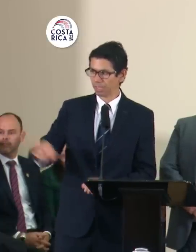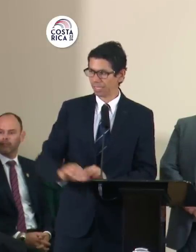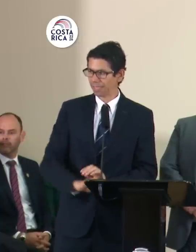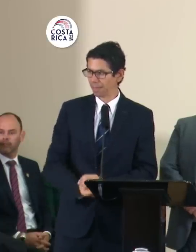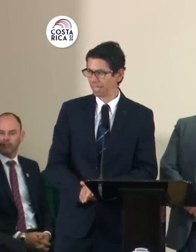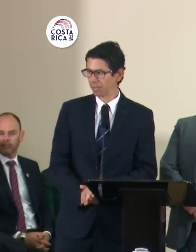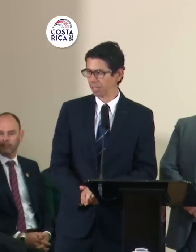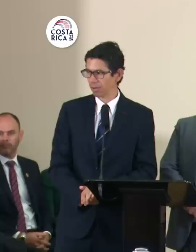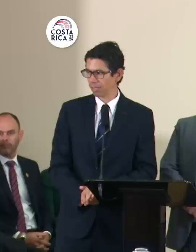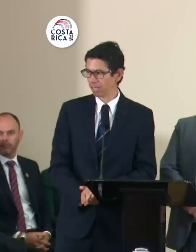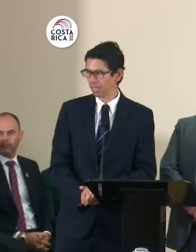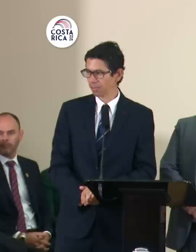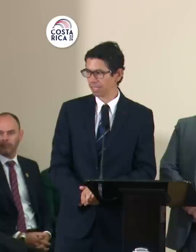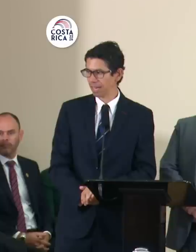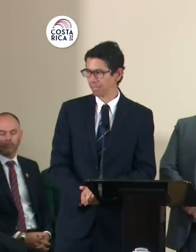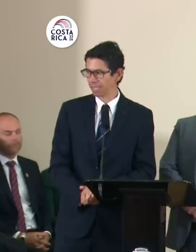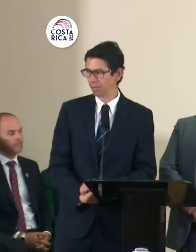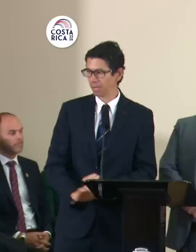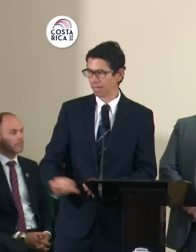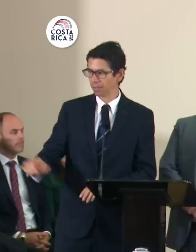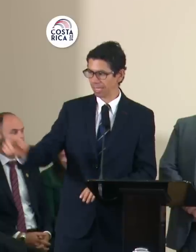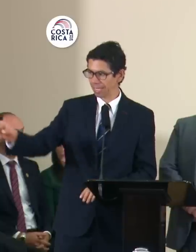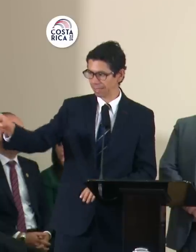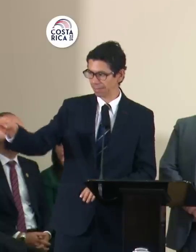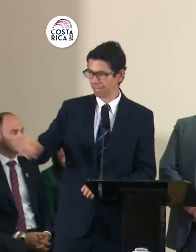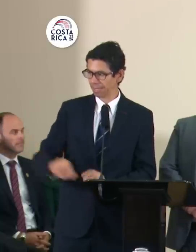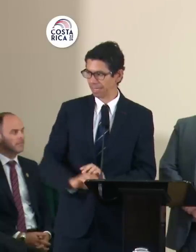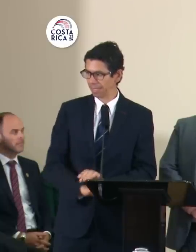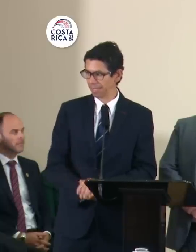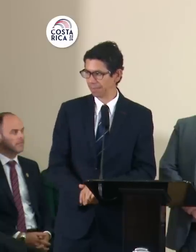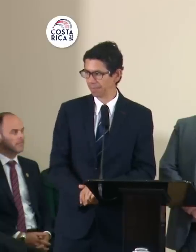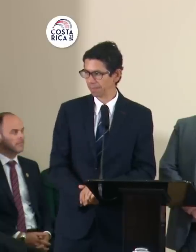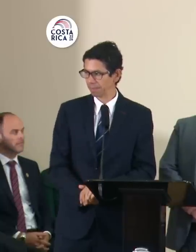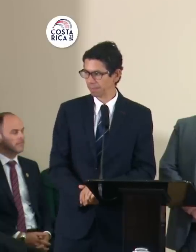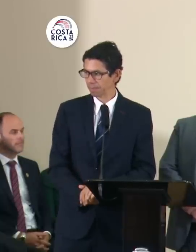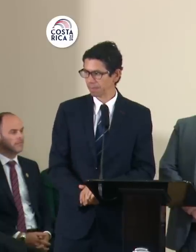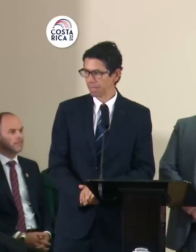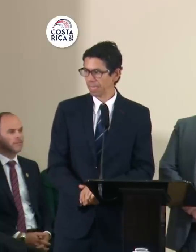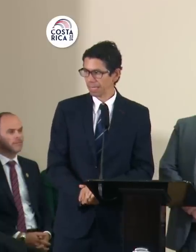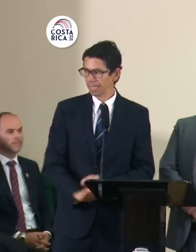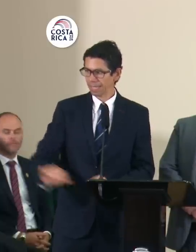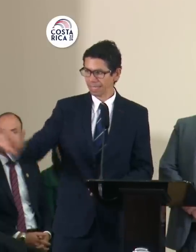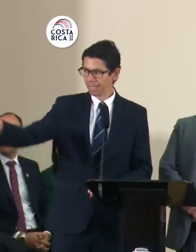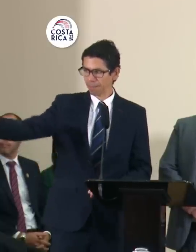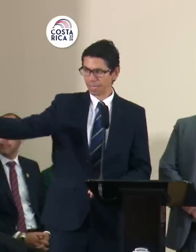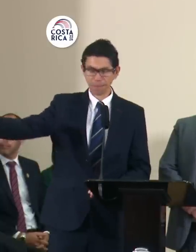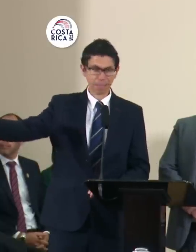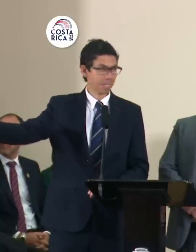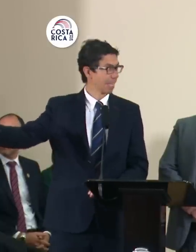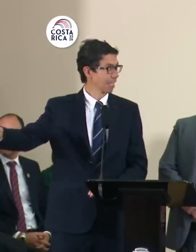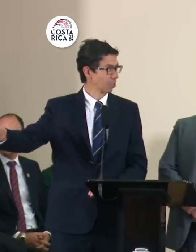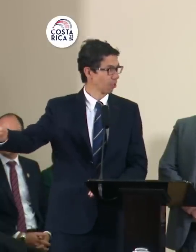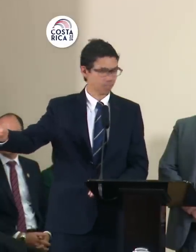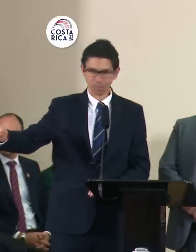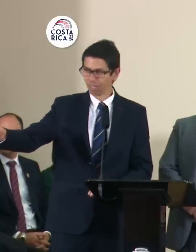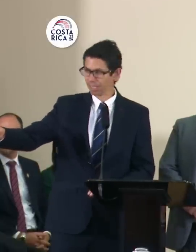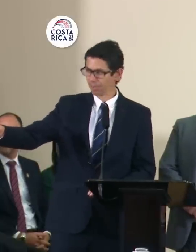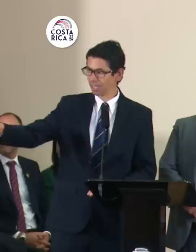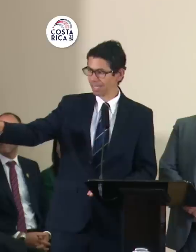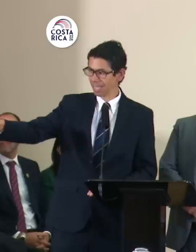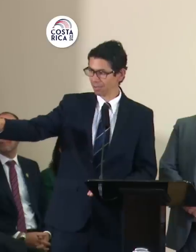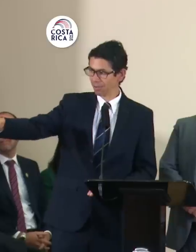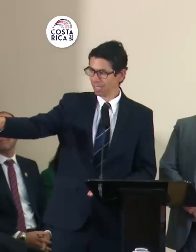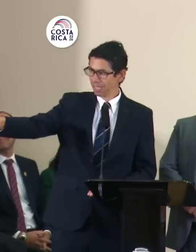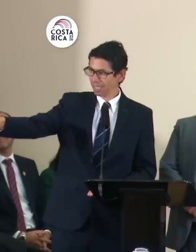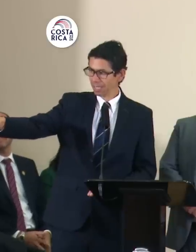Múltiples puntos con deslizamientos que ocasionaron cierres que duraron días. La siguiente. Esa es una carretera, ¿verdad? Esa es la Panamericana, todo esto.